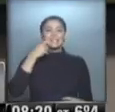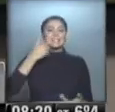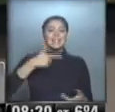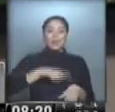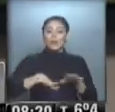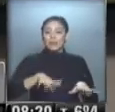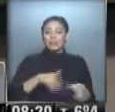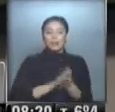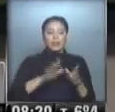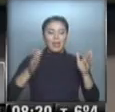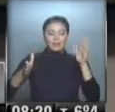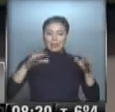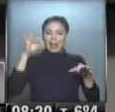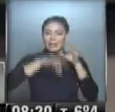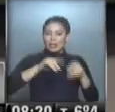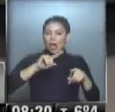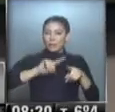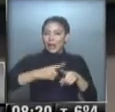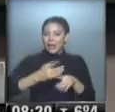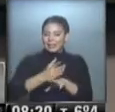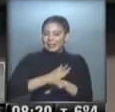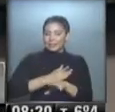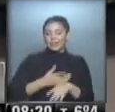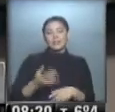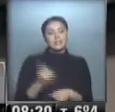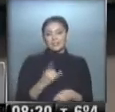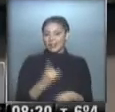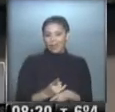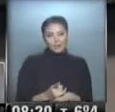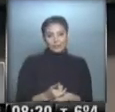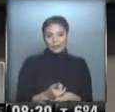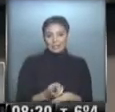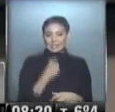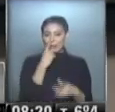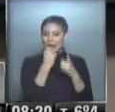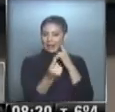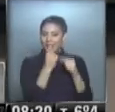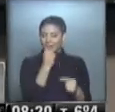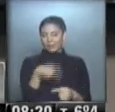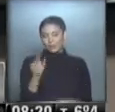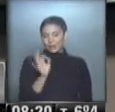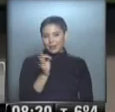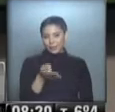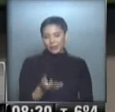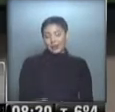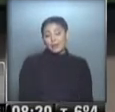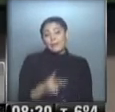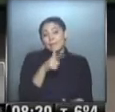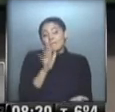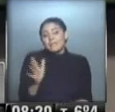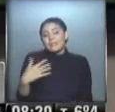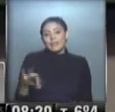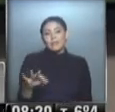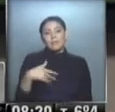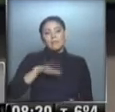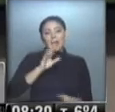en el momento político, sí, del preelectoral. Siempre hay este tipo de jugadas, pero la verdad que me parece que tendrían que tener un